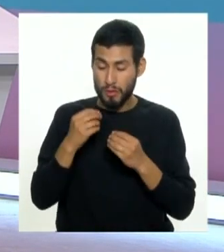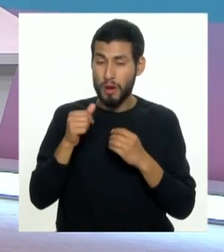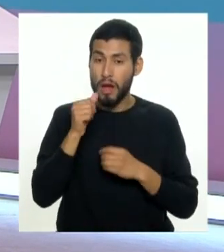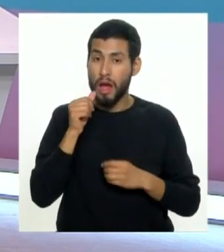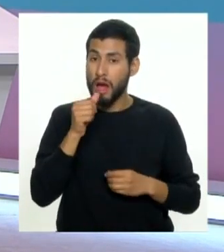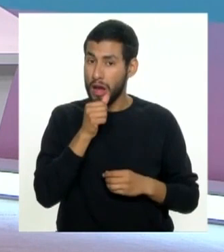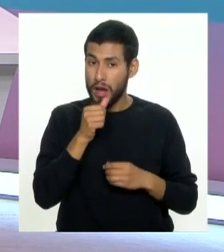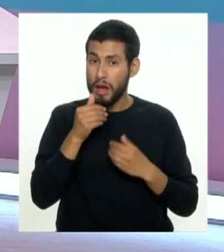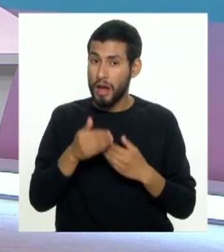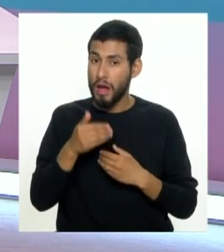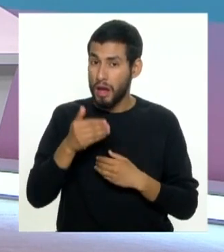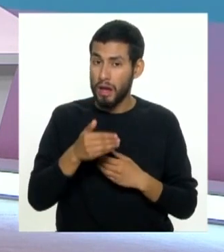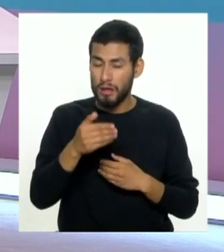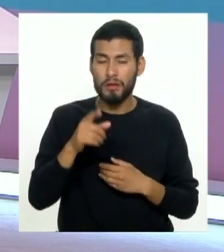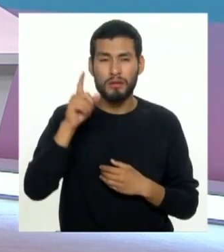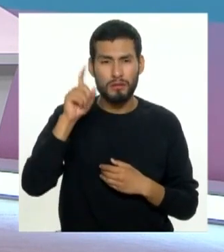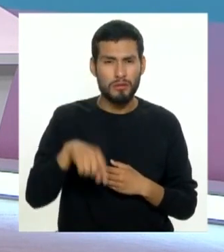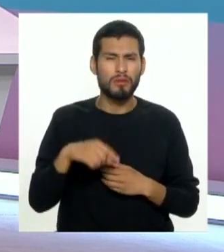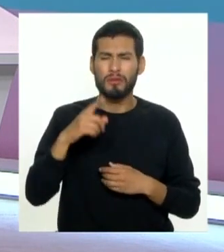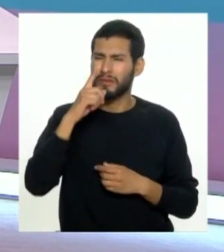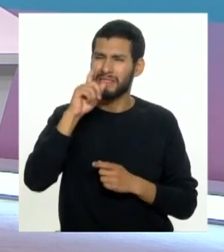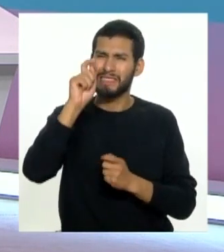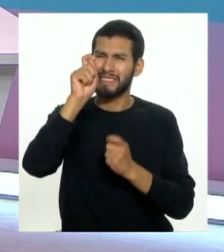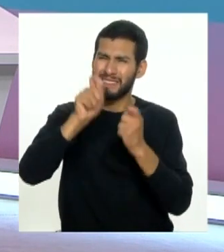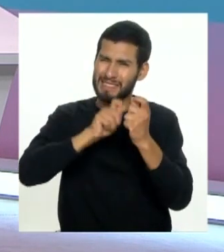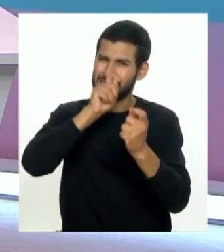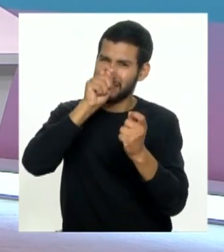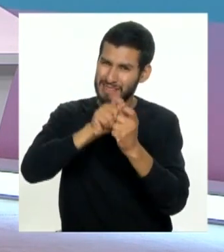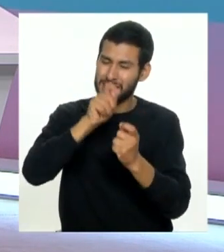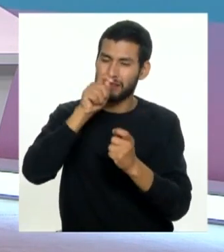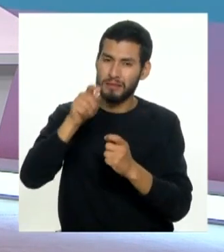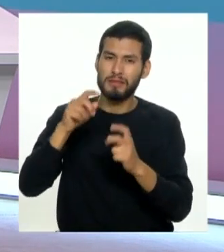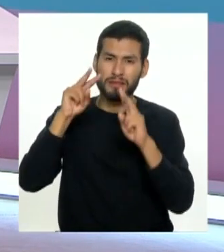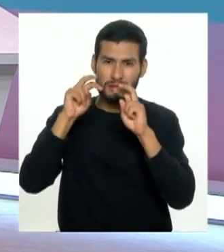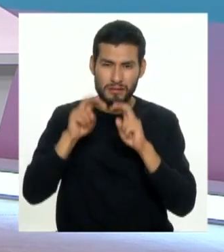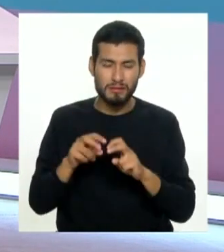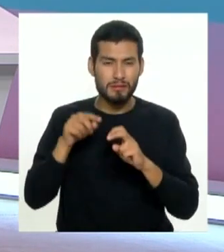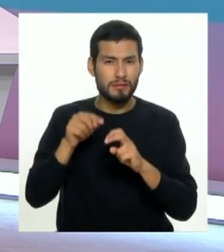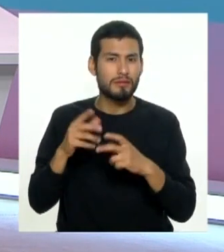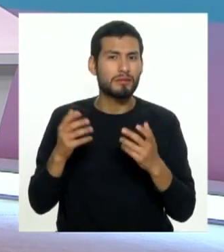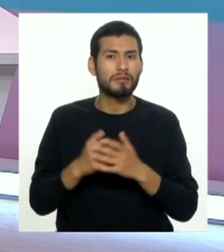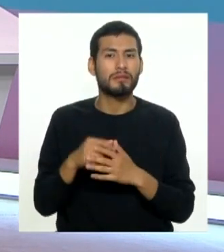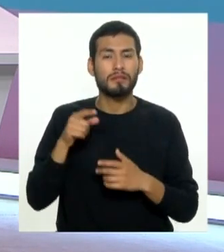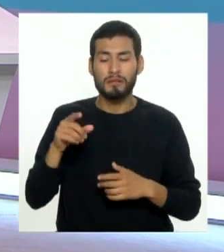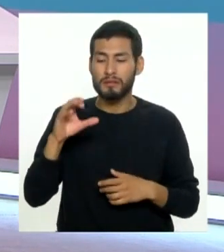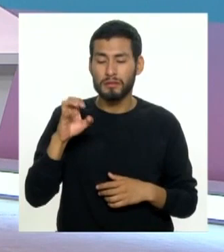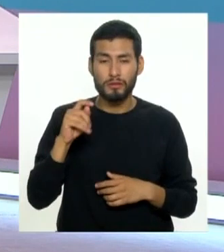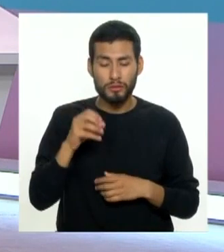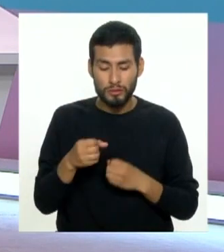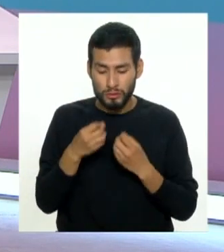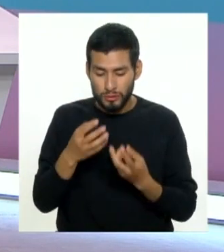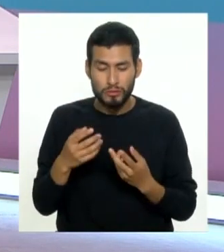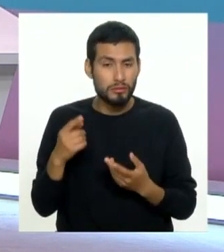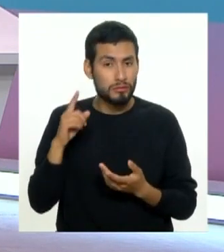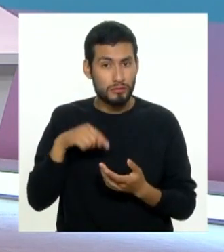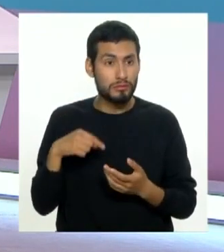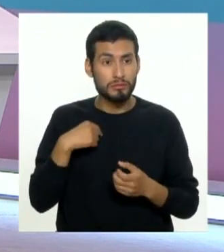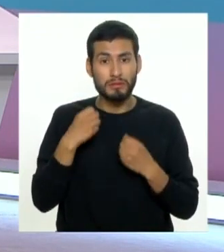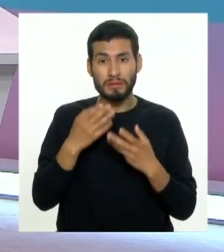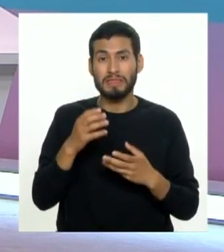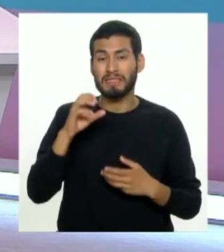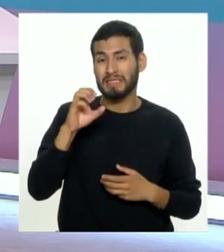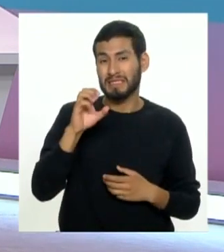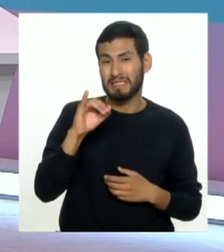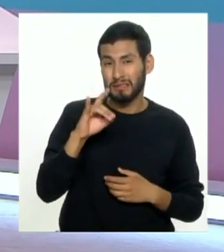ocurre? Por eso que tiene que ser meticulosamente evaluada esta dieta respecto a las cetonas que vamos produciendo, que no haya